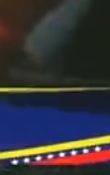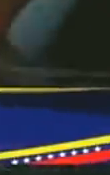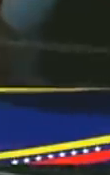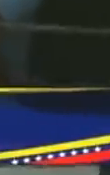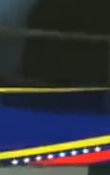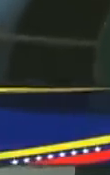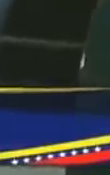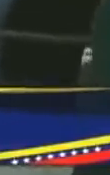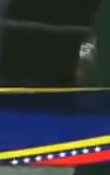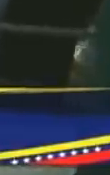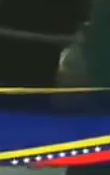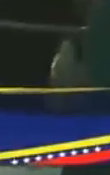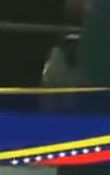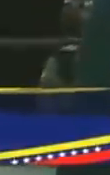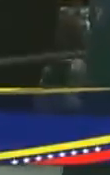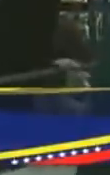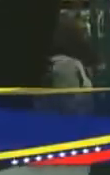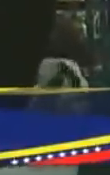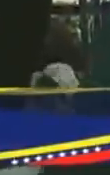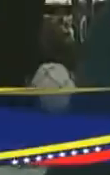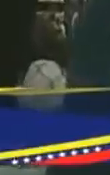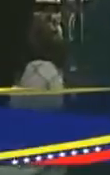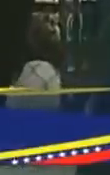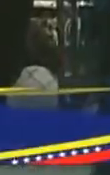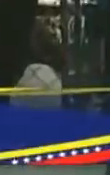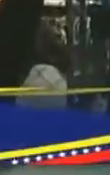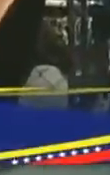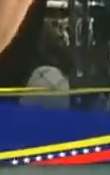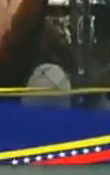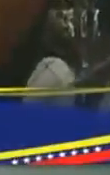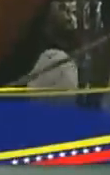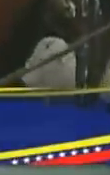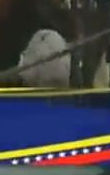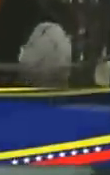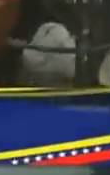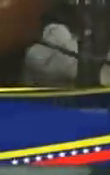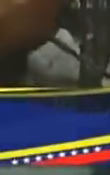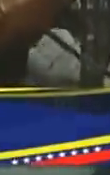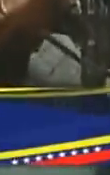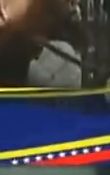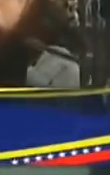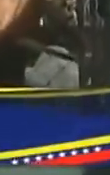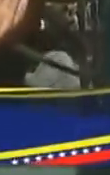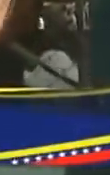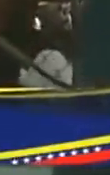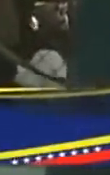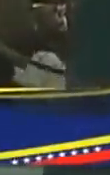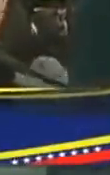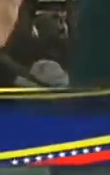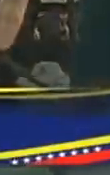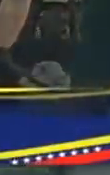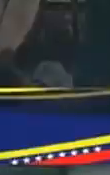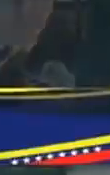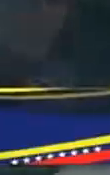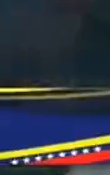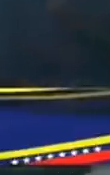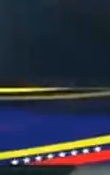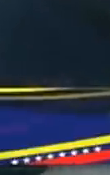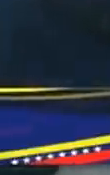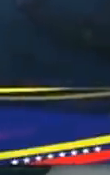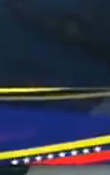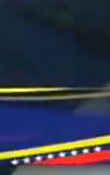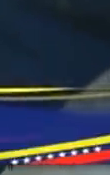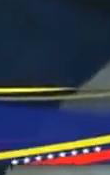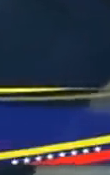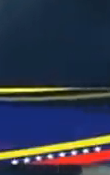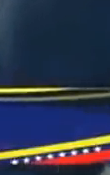especializada para hacer... ¿Cómo se llama? Boer, con B de Barquisimeto. Venimos de Cabudare, estado Lara. Excelente, a la asentamiento